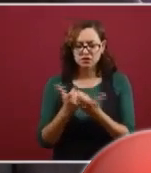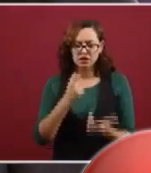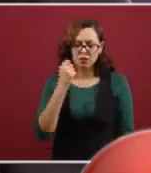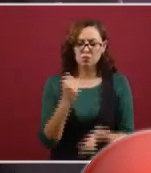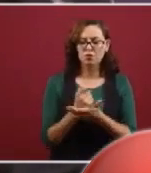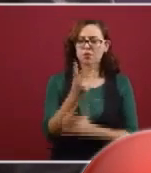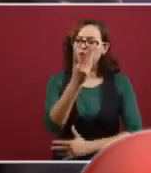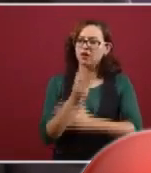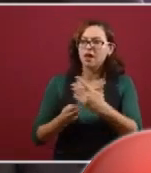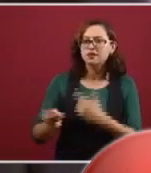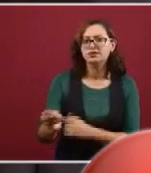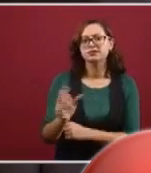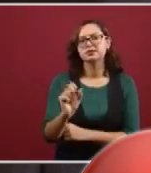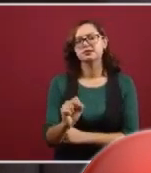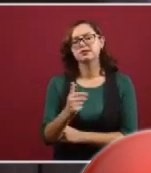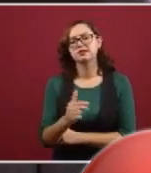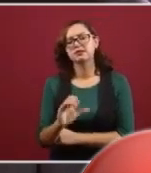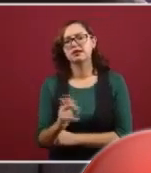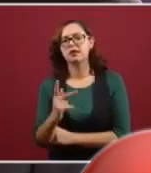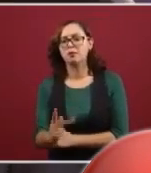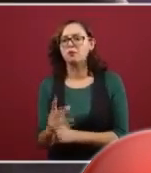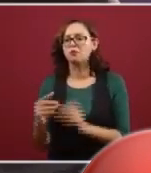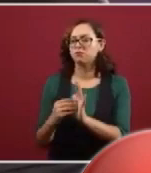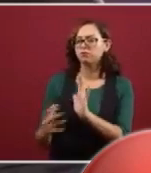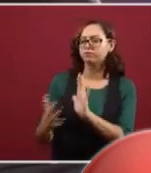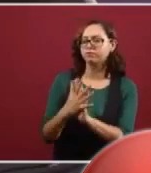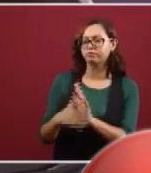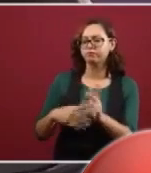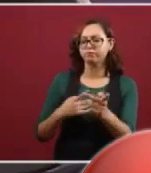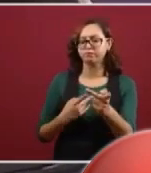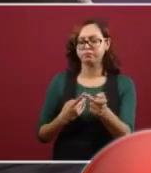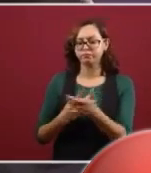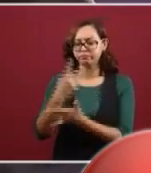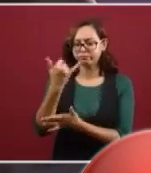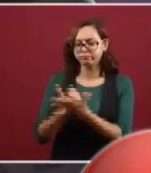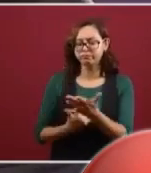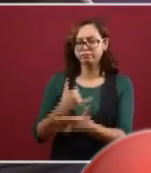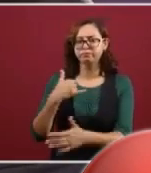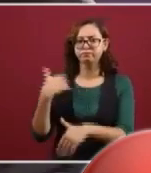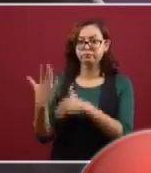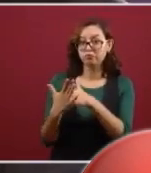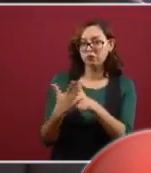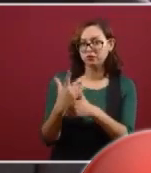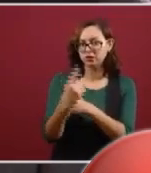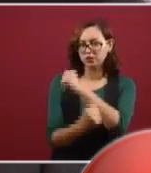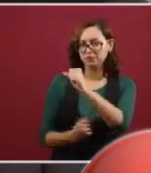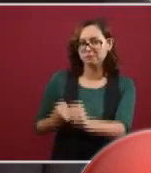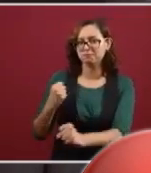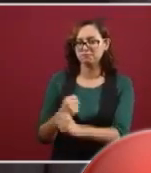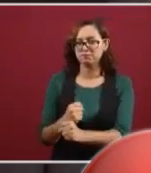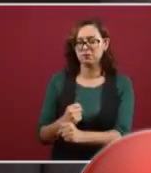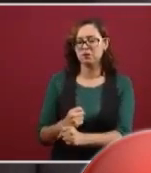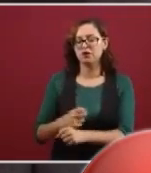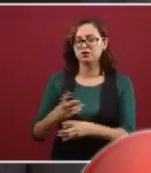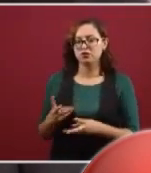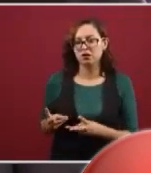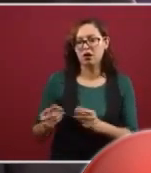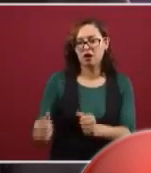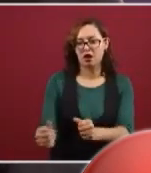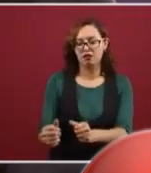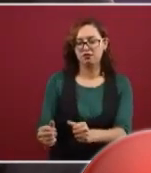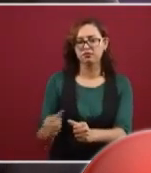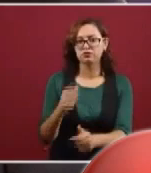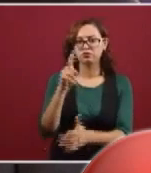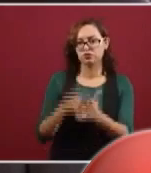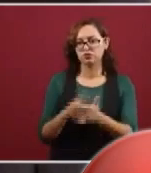Hacienda para que sea considerado en la elaboración del proyecto de presupuesto de egresos de la Federación en el